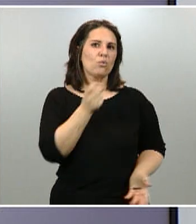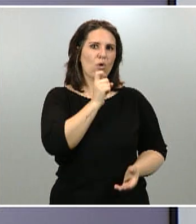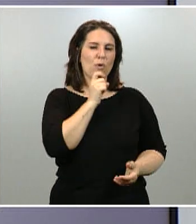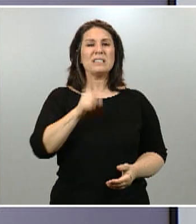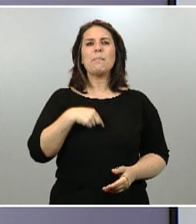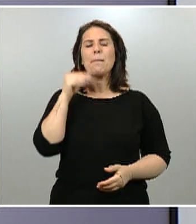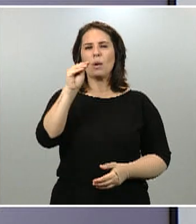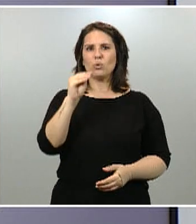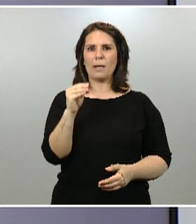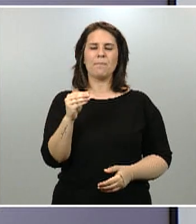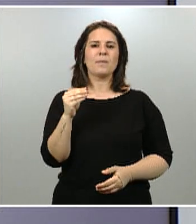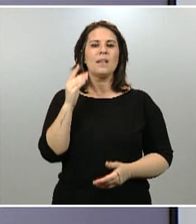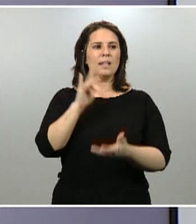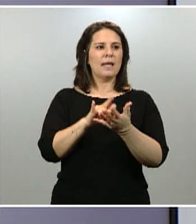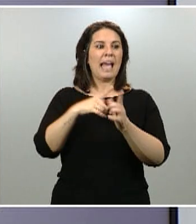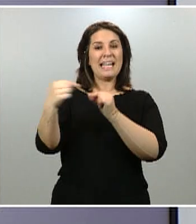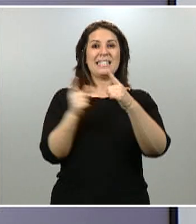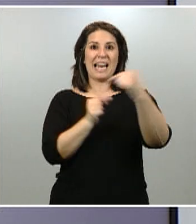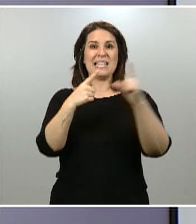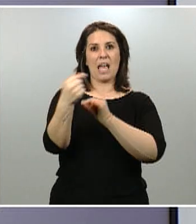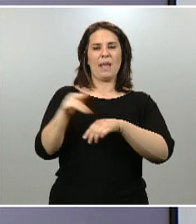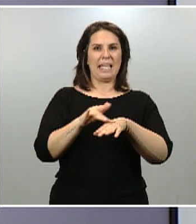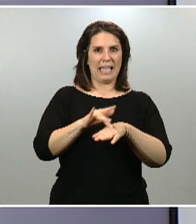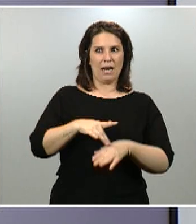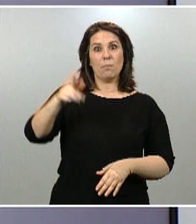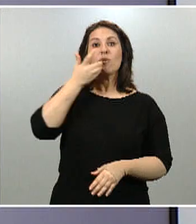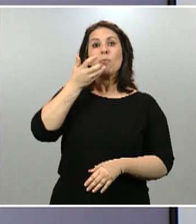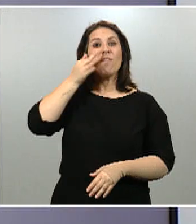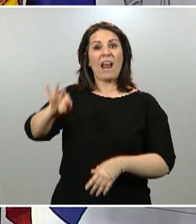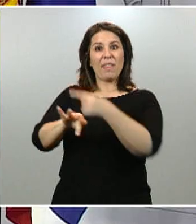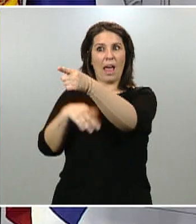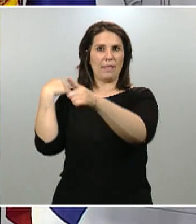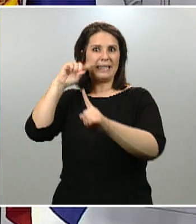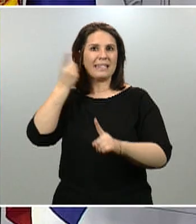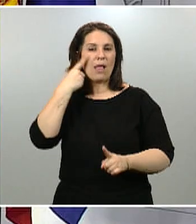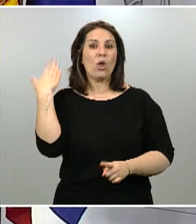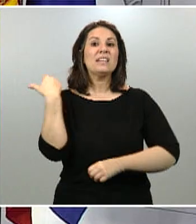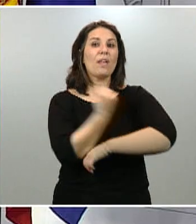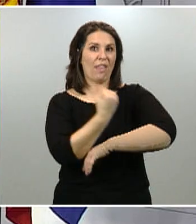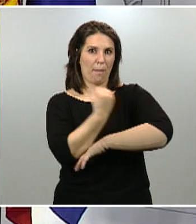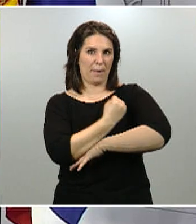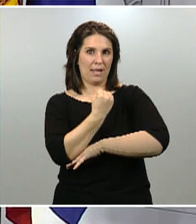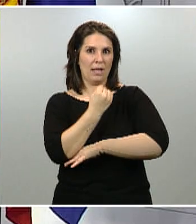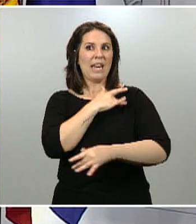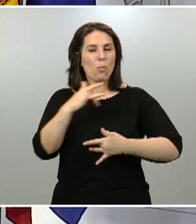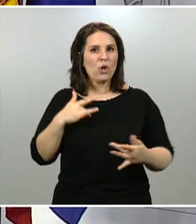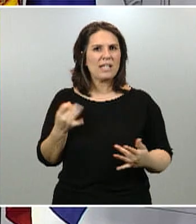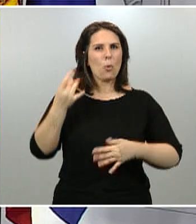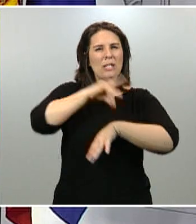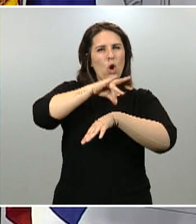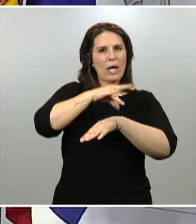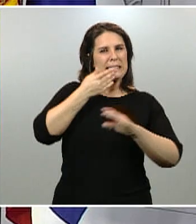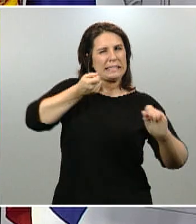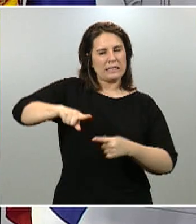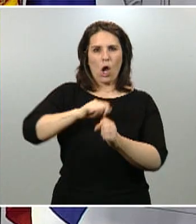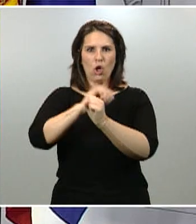Digital. En Francia el primer caso por la infección se detectó en el mes de diciembre. Van a revisar los casos por neumonía o patologías coincidentes. También